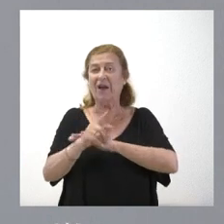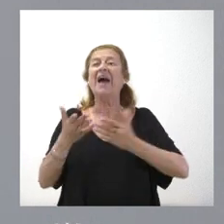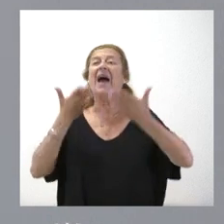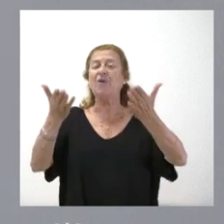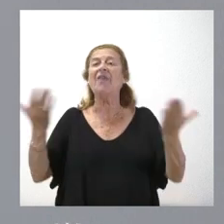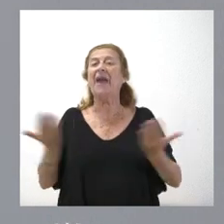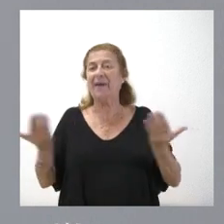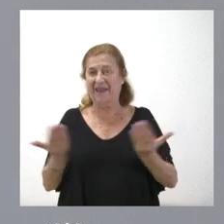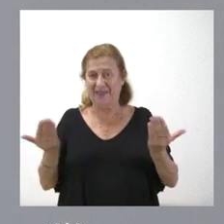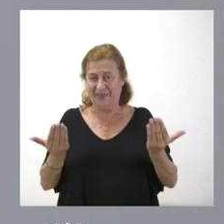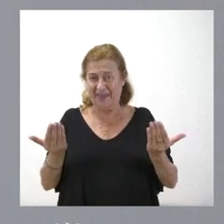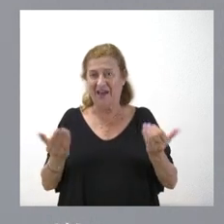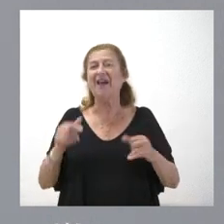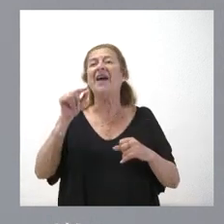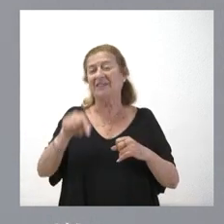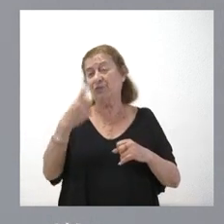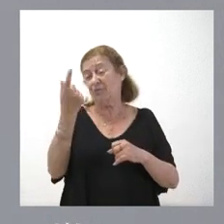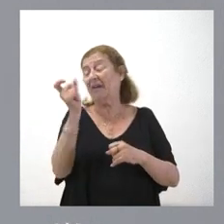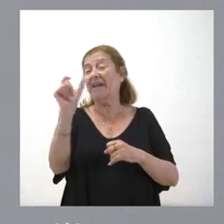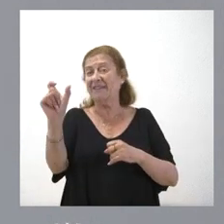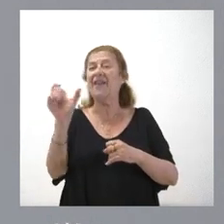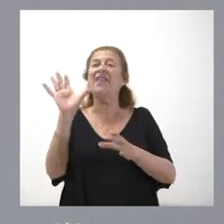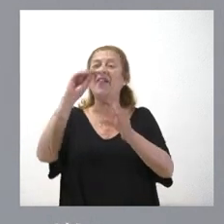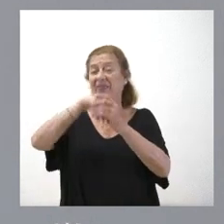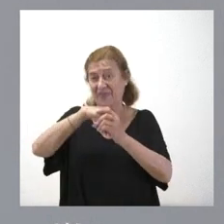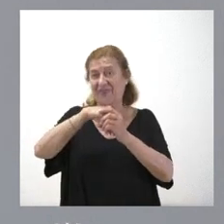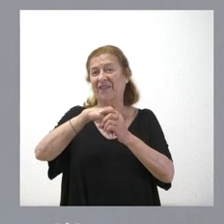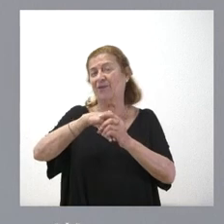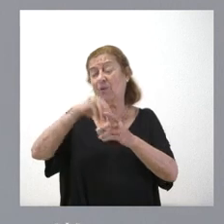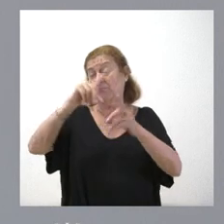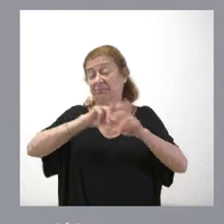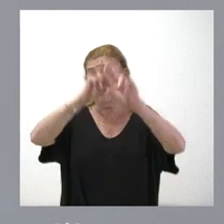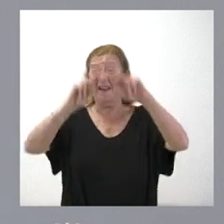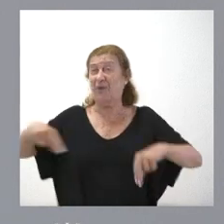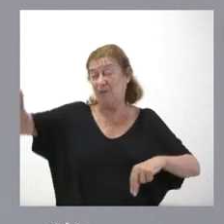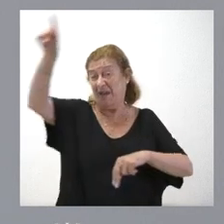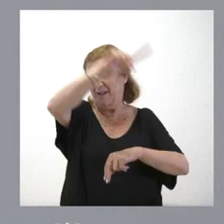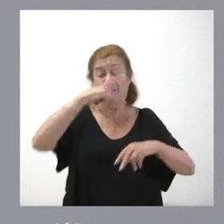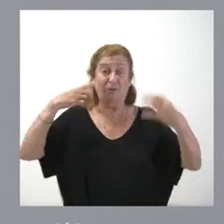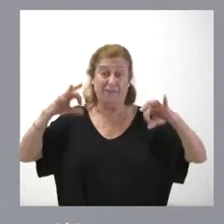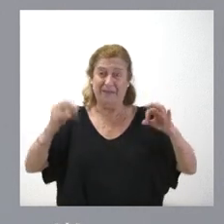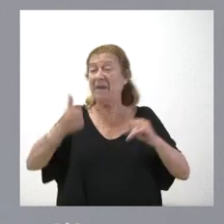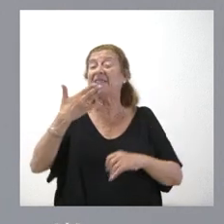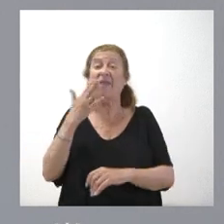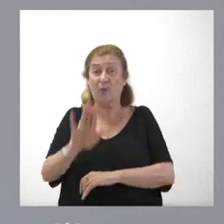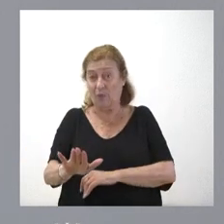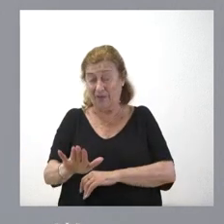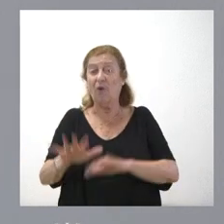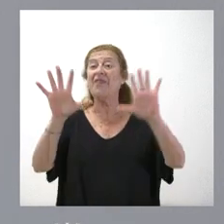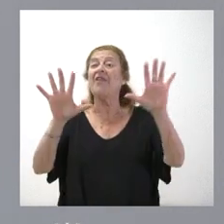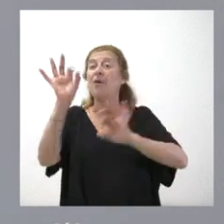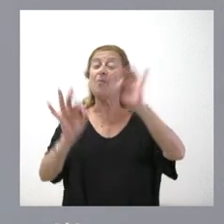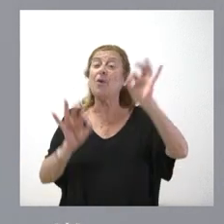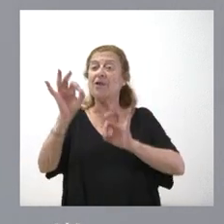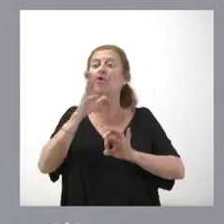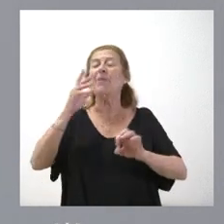emergencia que esta es una cantidad que está dentro de lo que los estándares internacionales estiman como más adecuado que el 10% sean